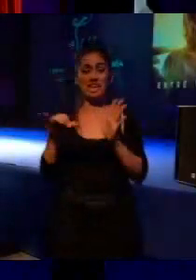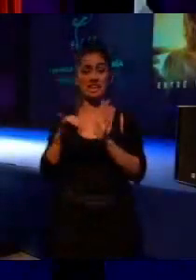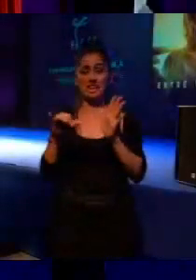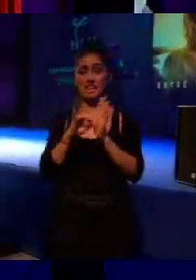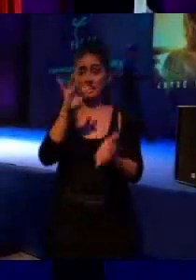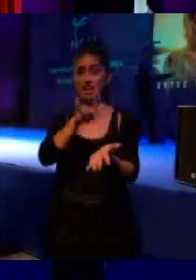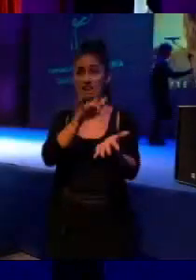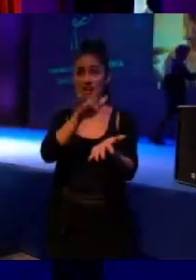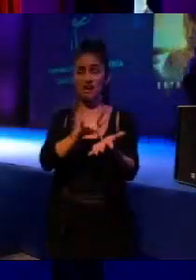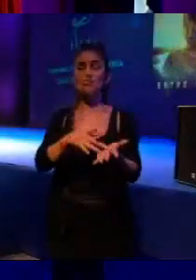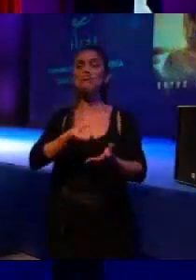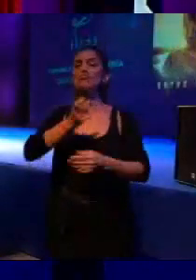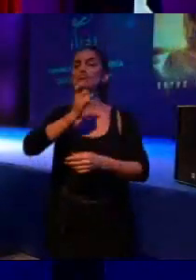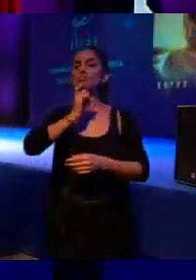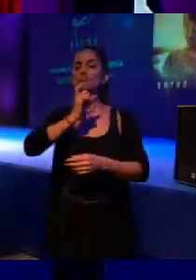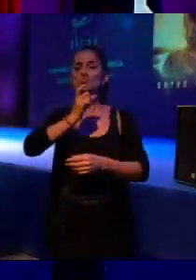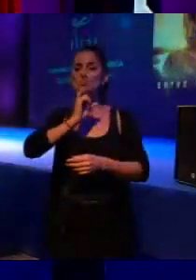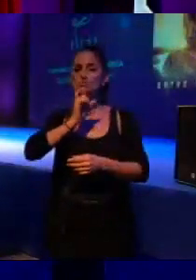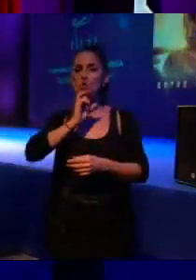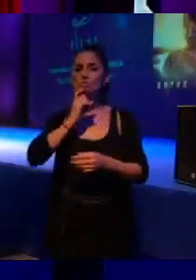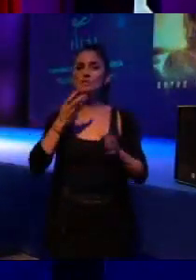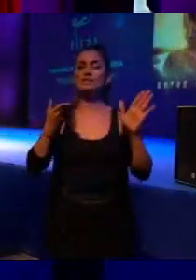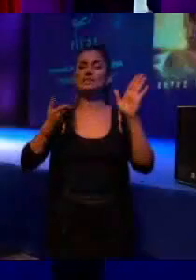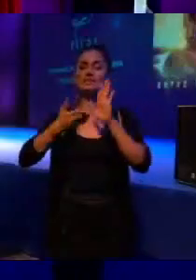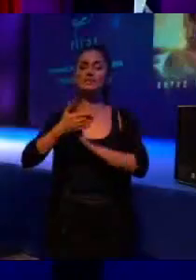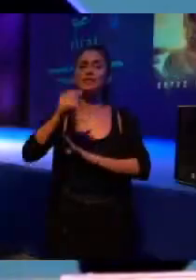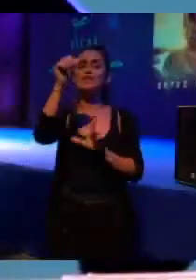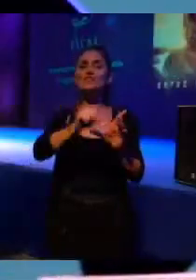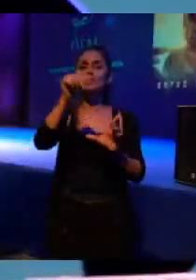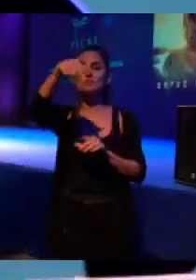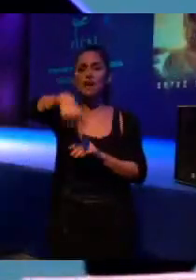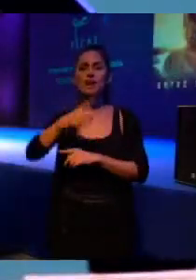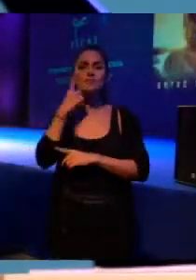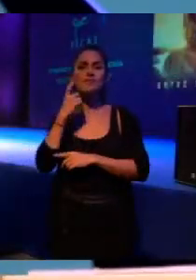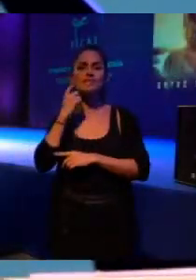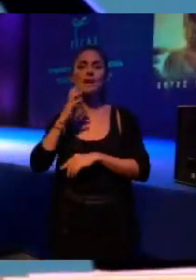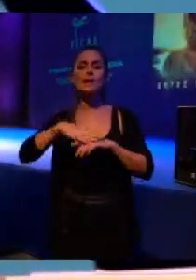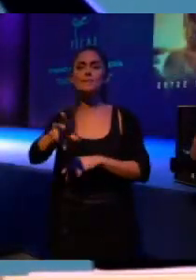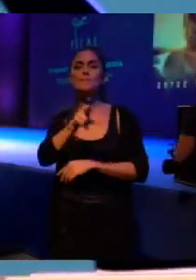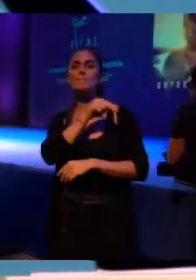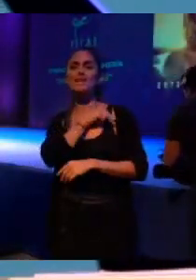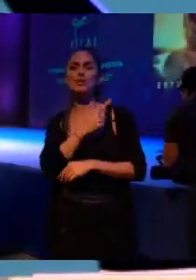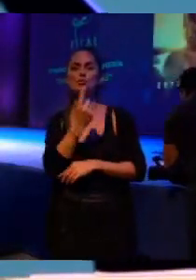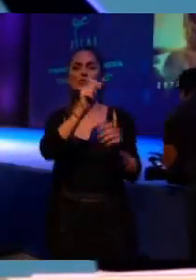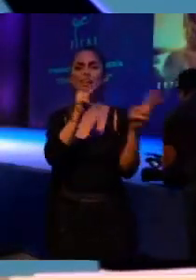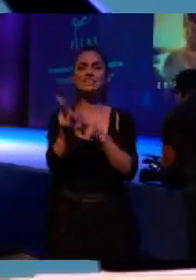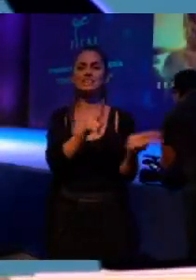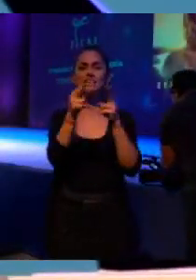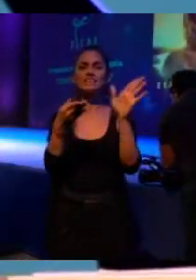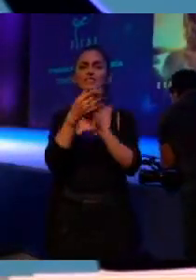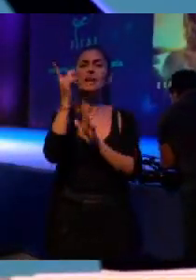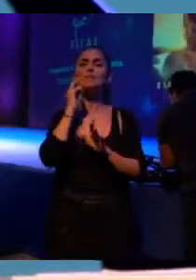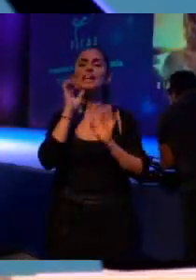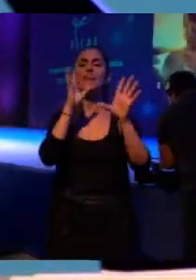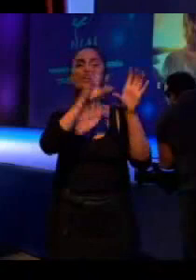gala y lo vamos a hacer a lo grande con el premio Filmin Almería, que reconoce el mérito de una serie que ha apostado por Almería como decorado